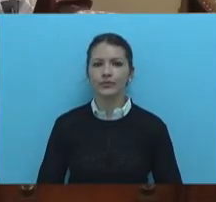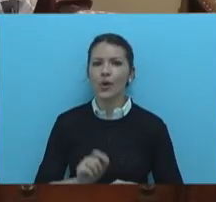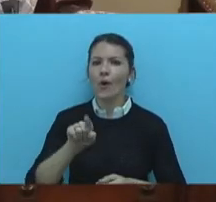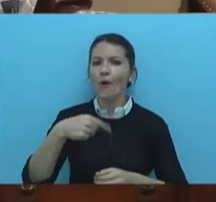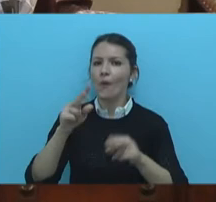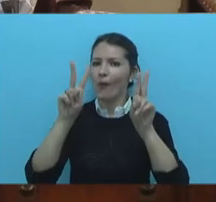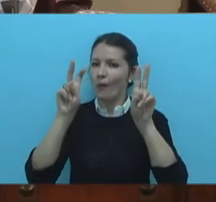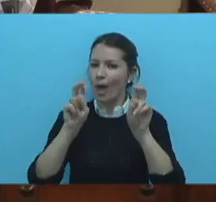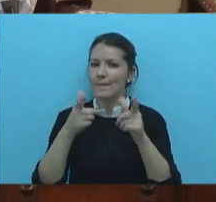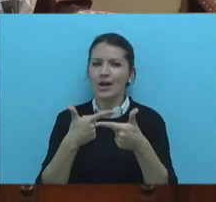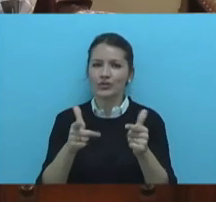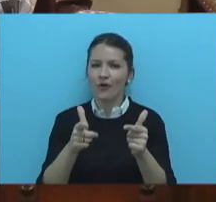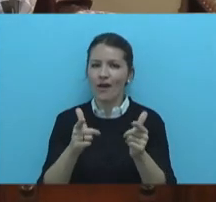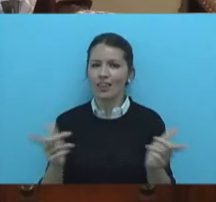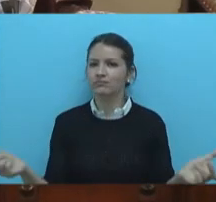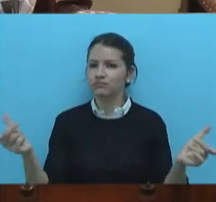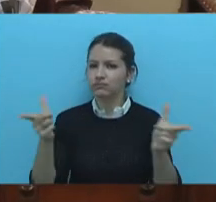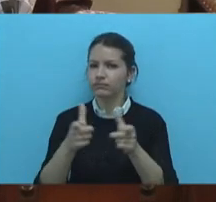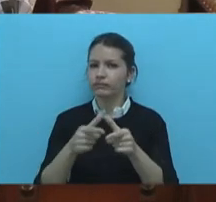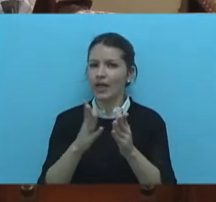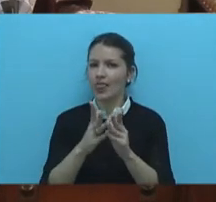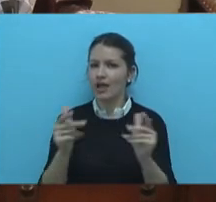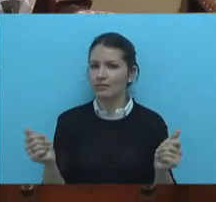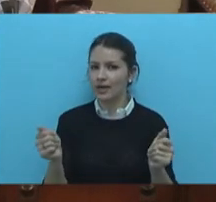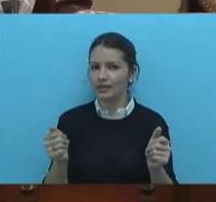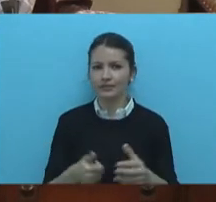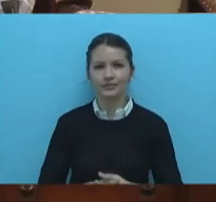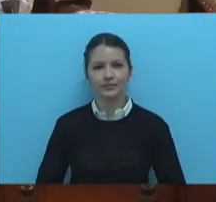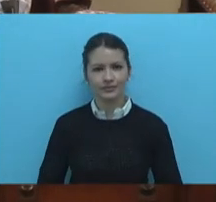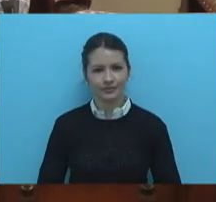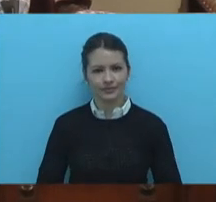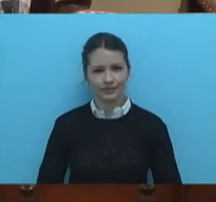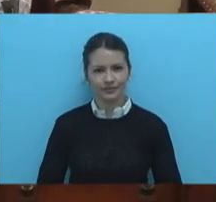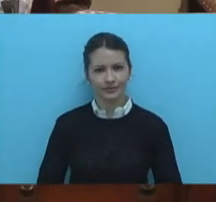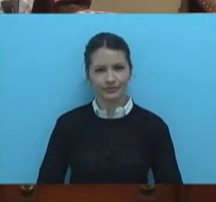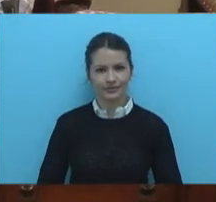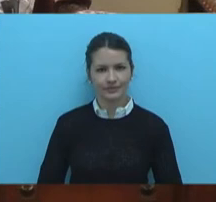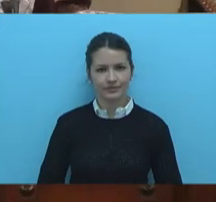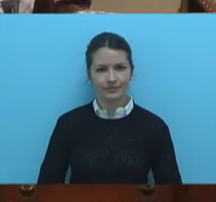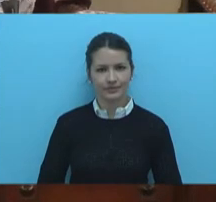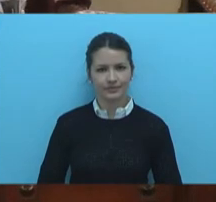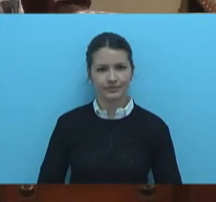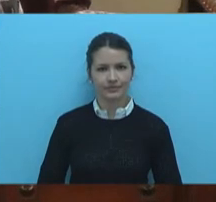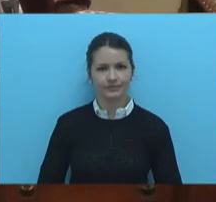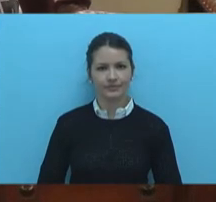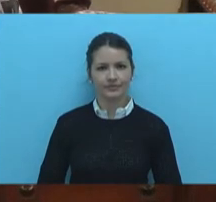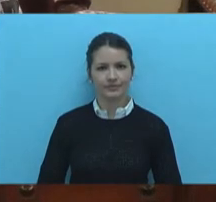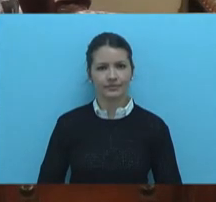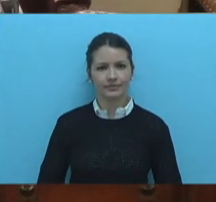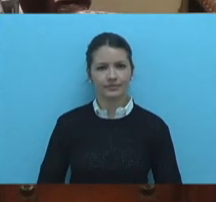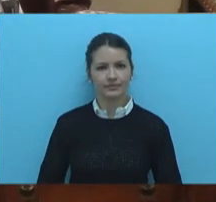tratar, queda finalizada la sesión. Así que, bueno, vamos ahora